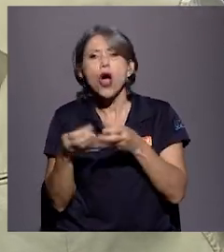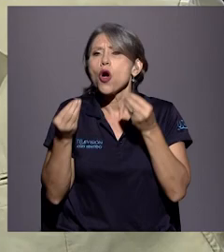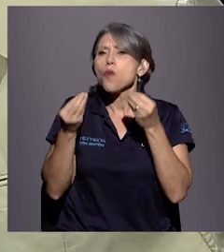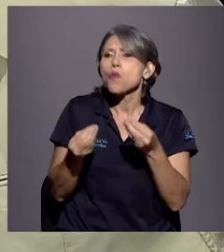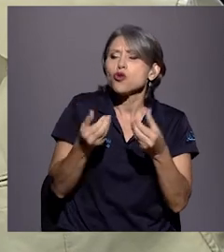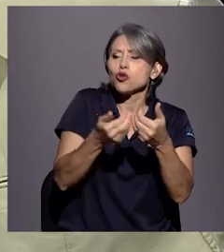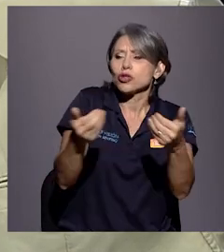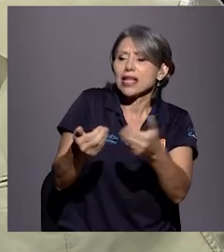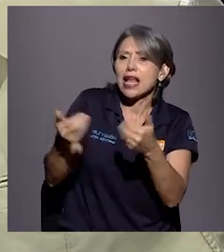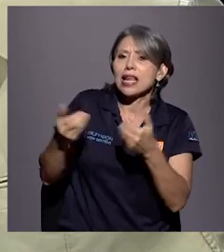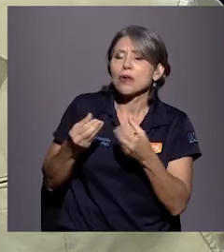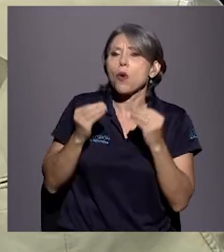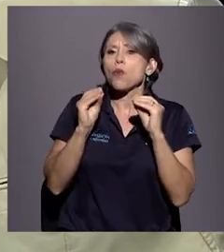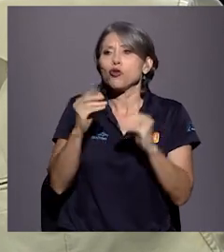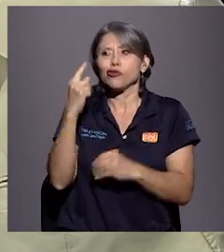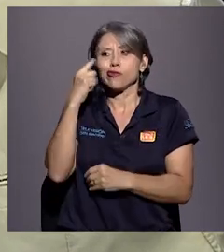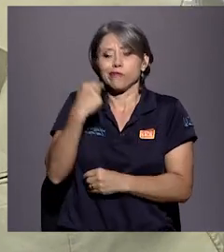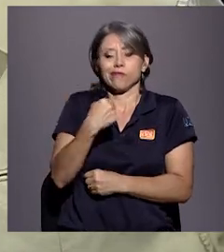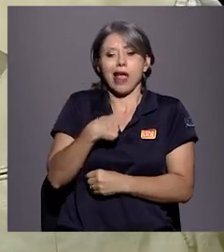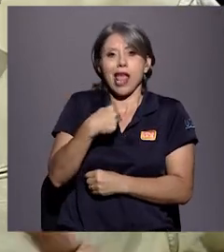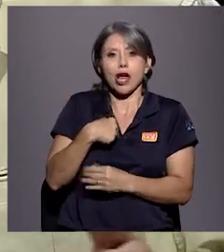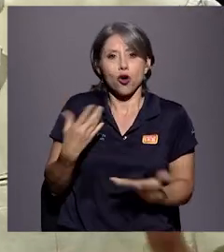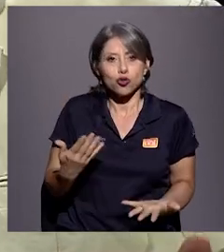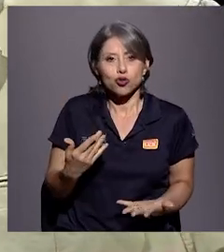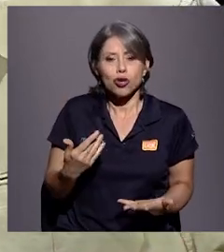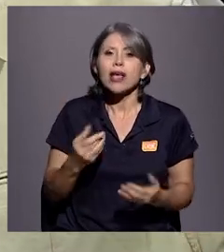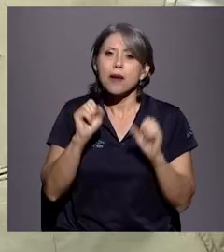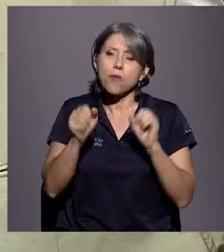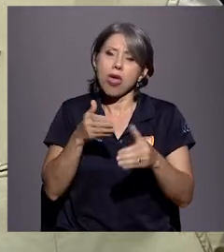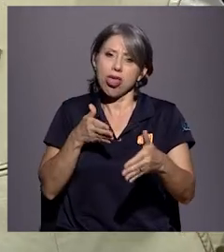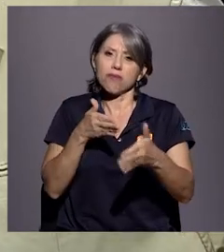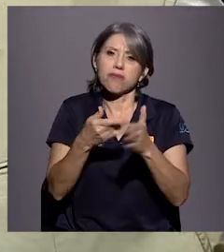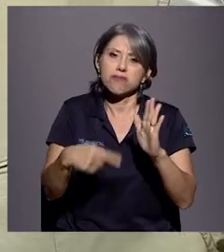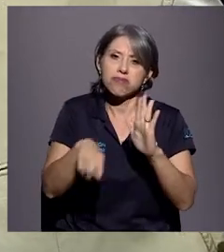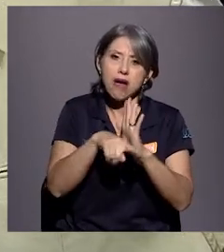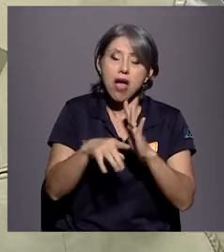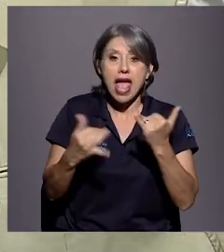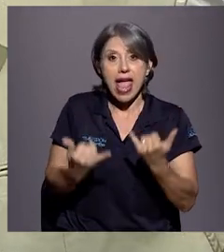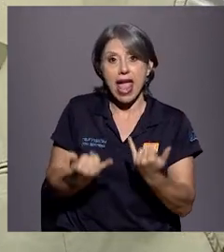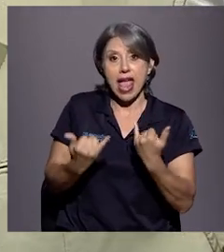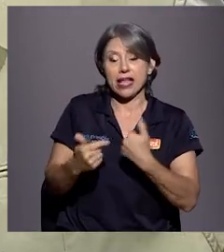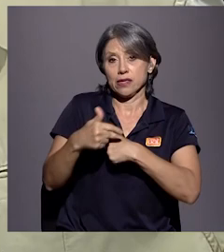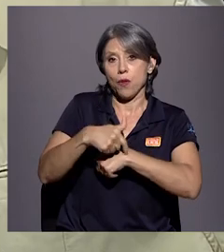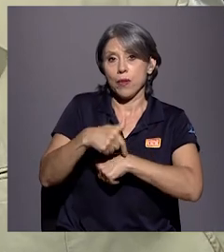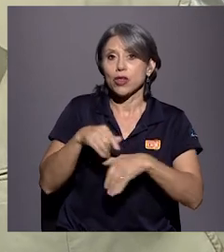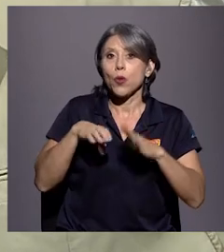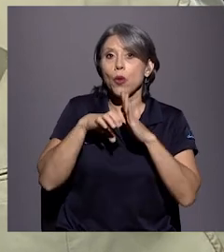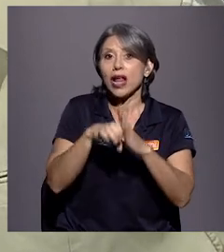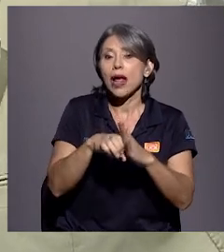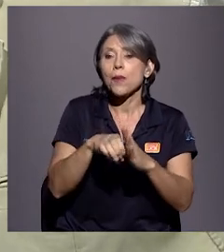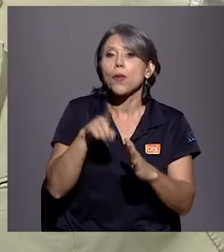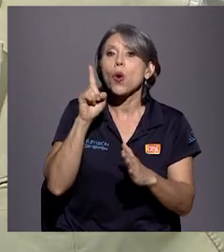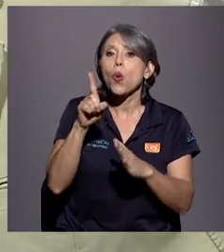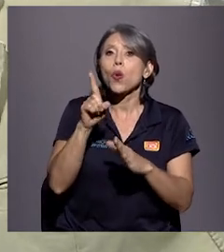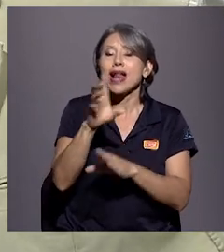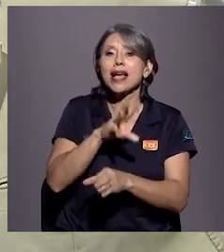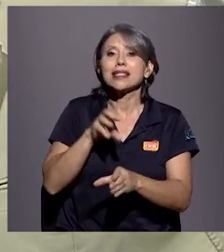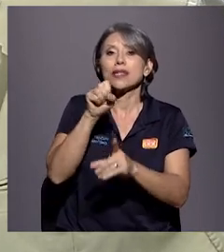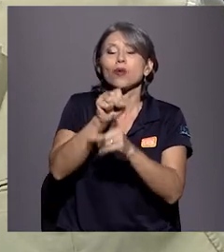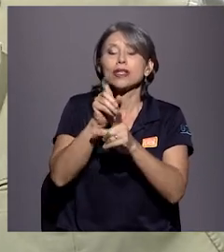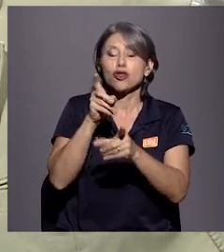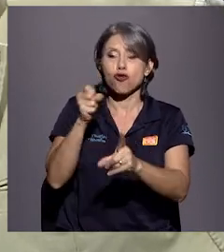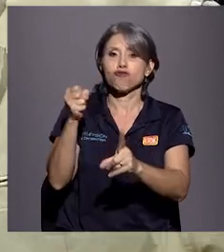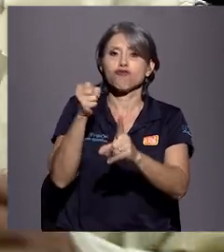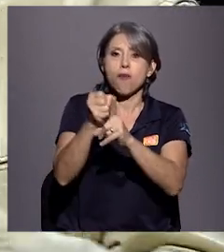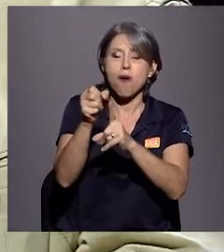que a mi juicio están a perjudicar. Por ejemplo, en este momento hubo una intervención de golpe imperial a Evo